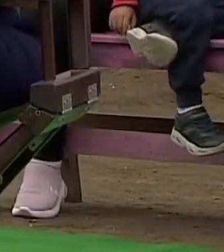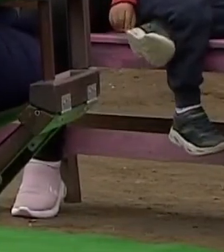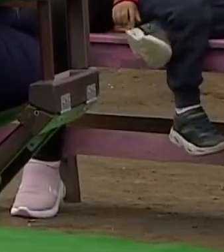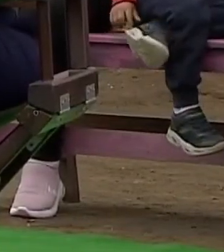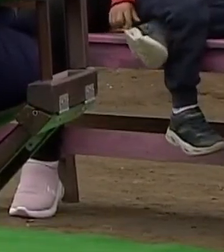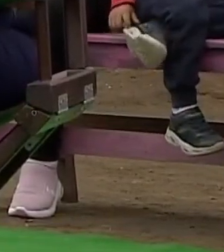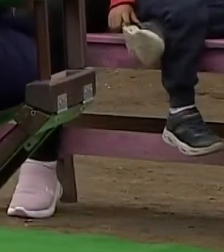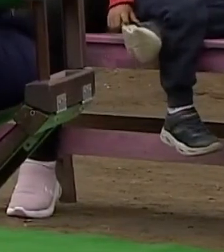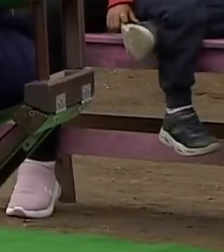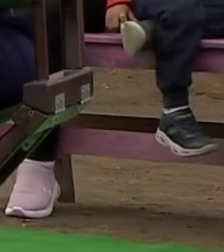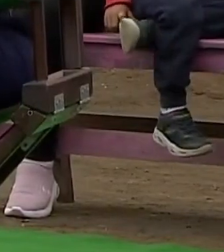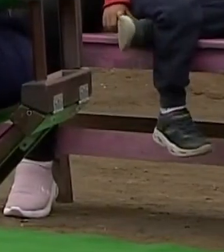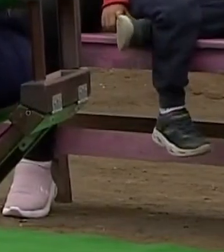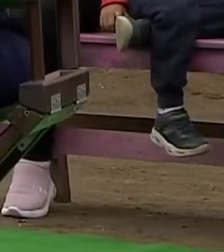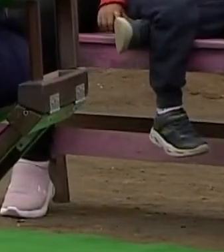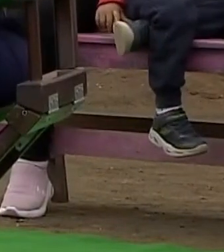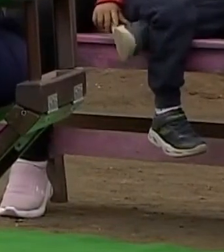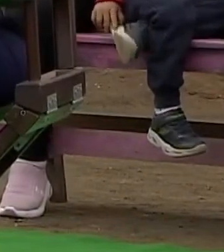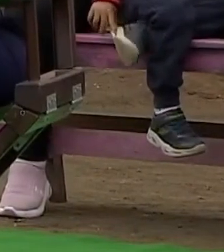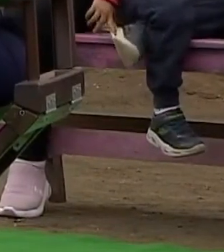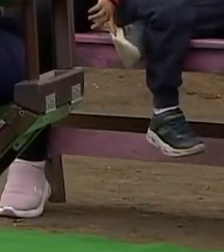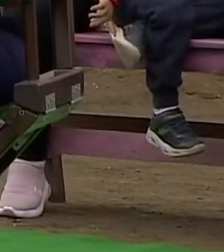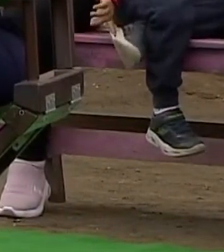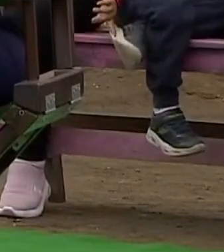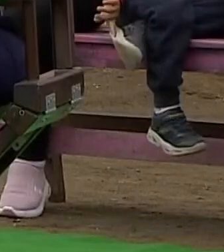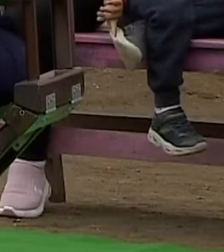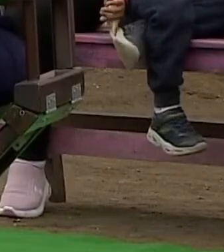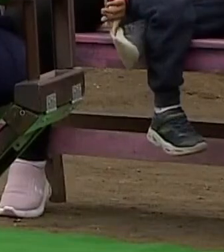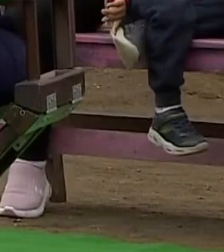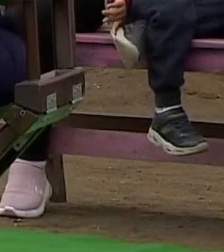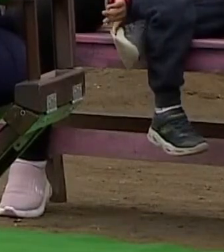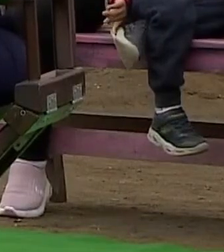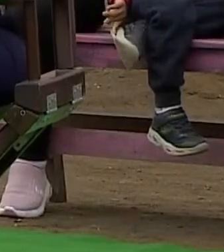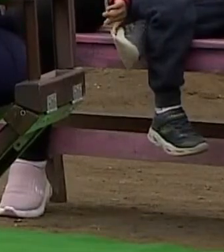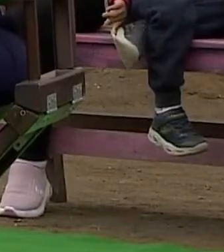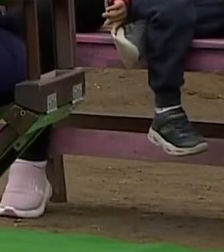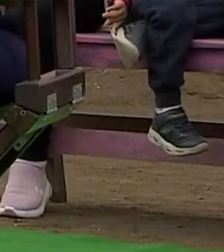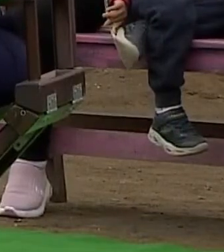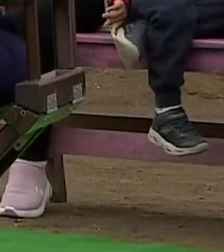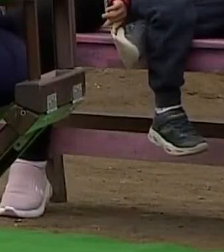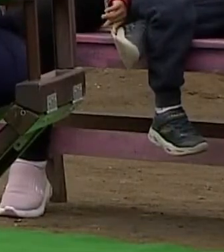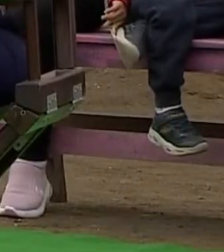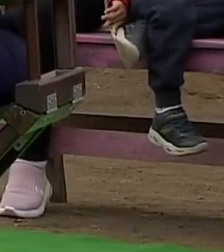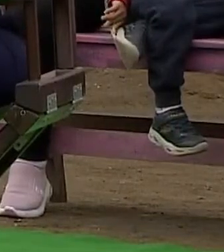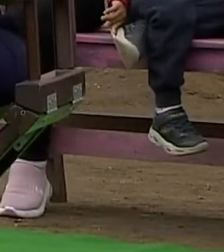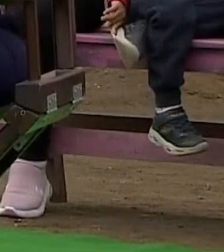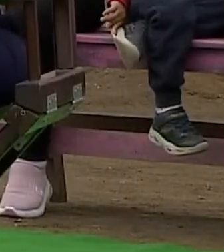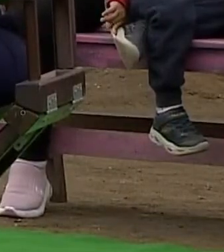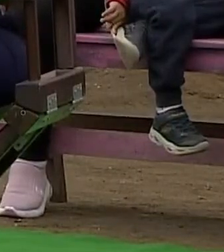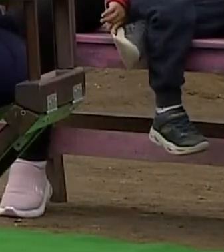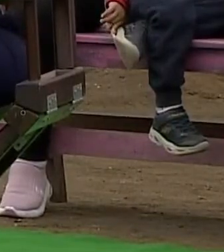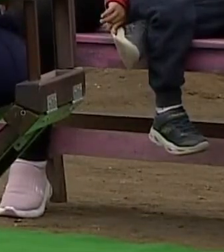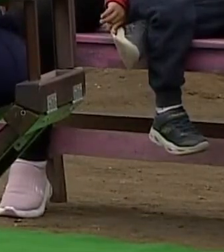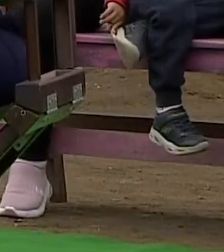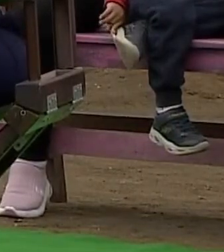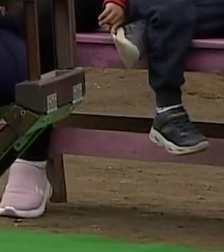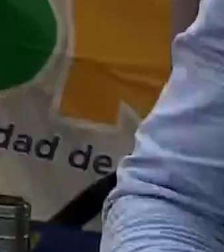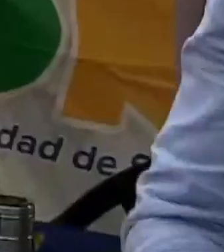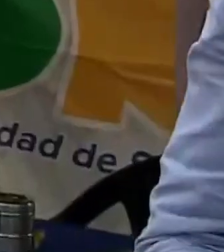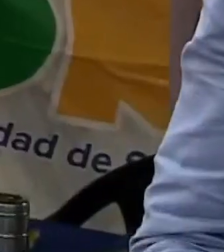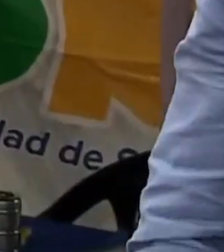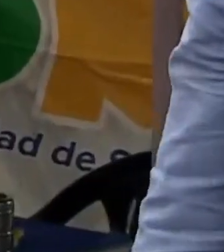conectándonos nuevamente con Aura, porque ella nos tiene preparado muchas activaciones que hoy día tenemos para este programa. Adelante, Aura, por favor. Así